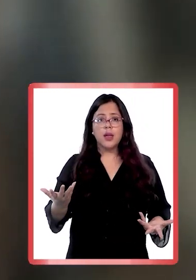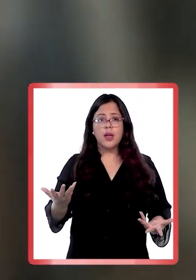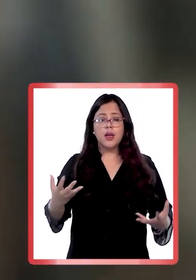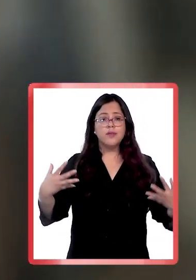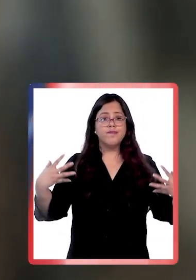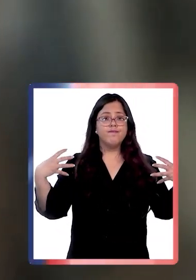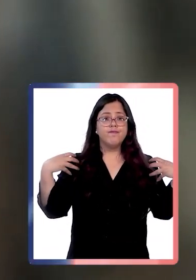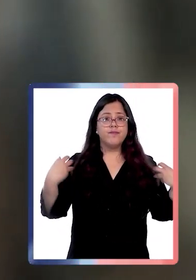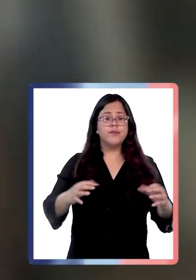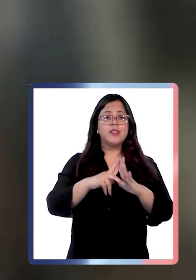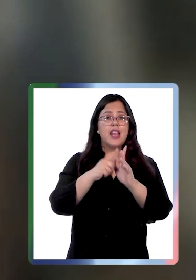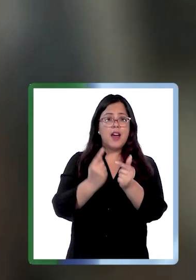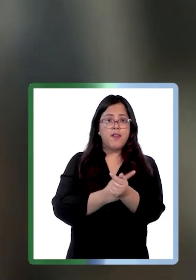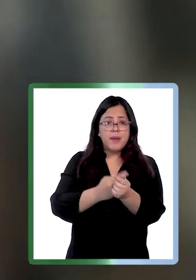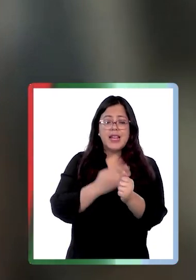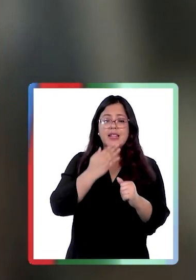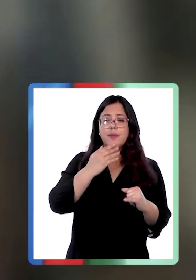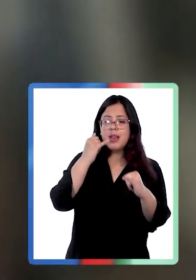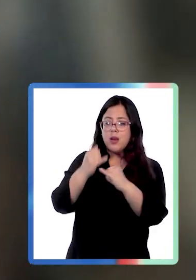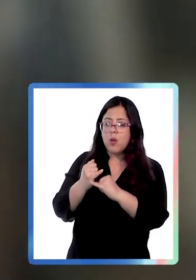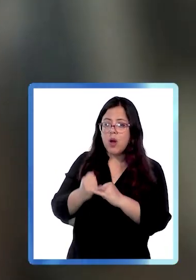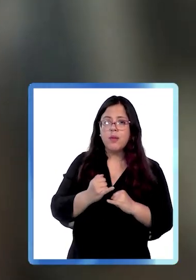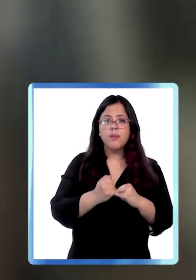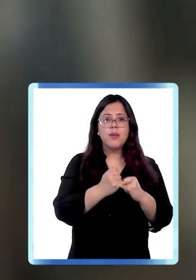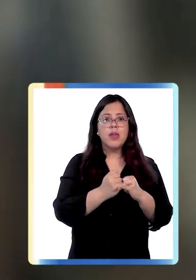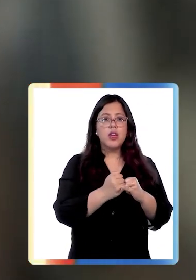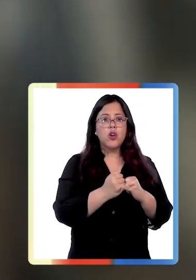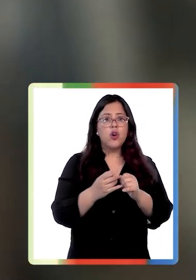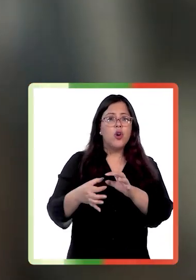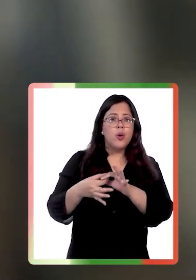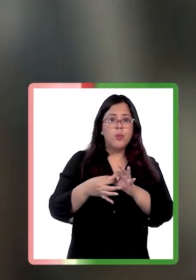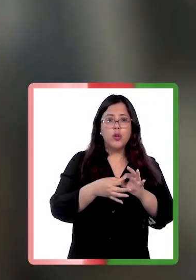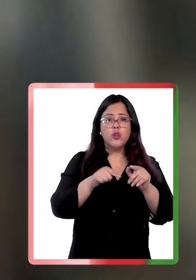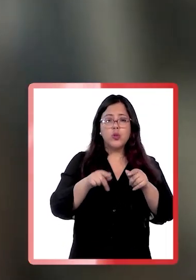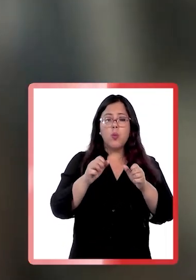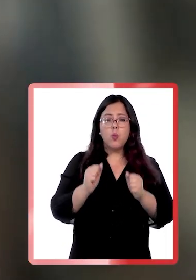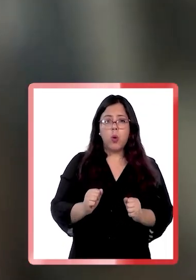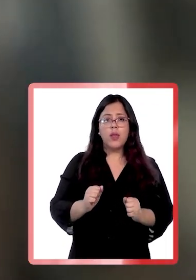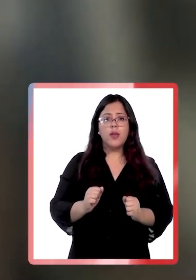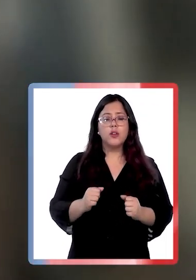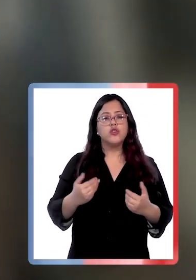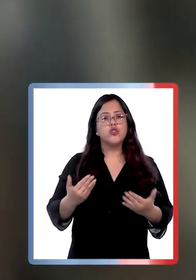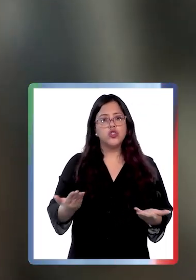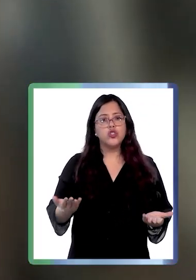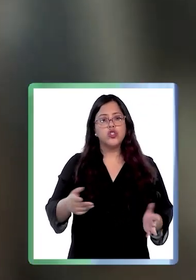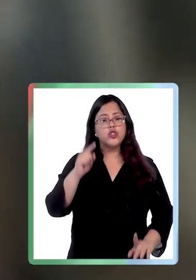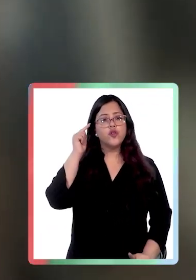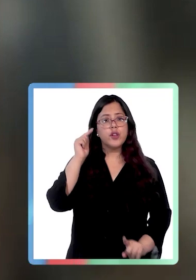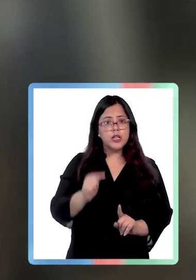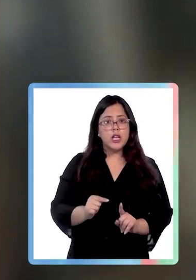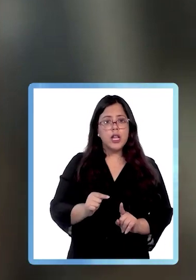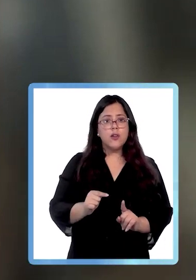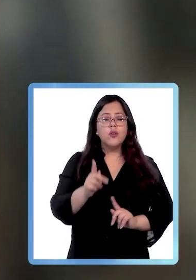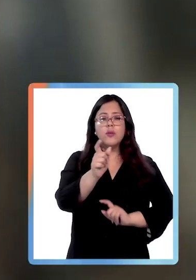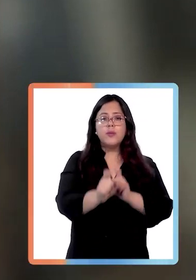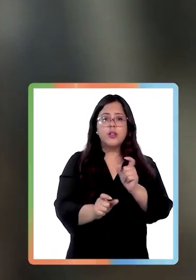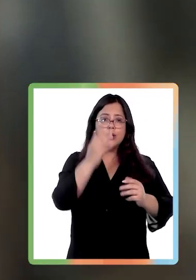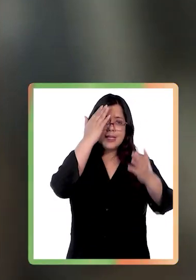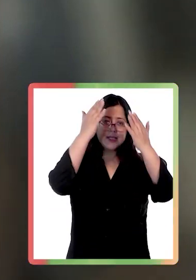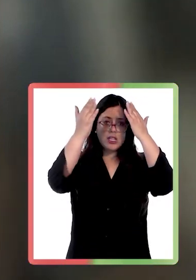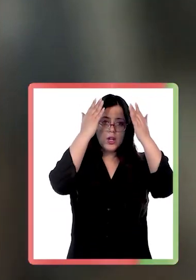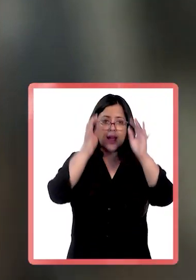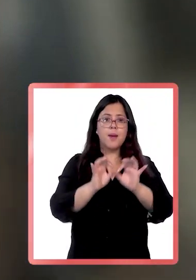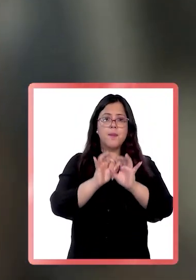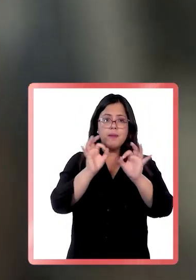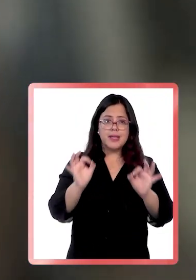también recae sobre la familia, a veces sobre los amigos más cercanos, por las consecuencias que esto puede causar. Así que lo ideal es que